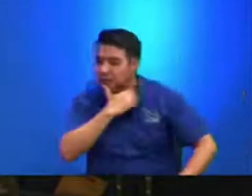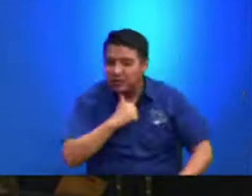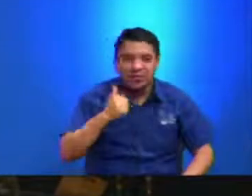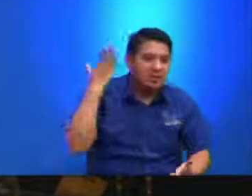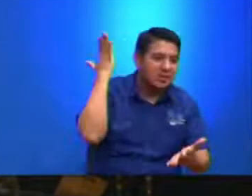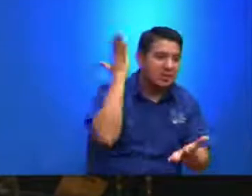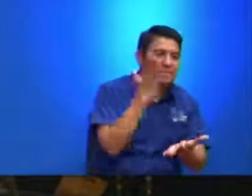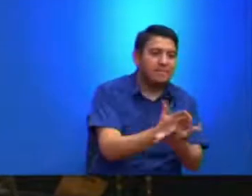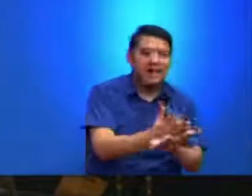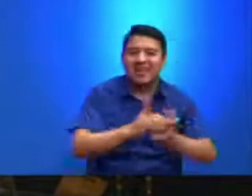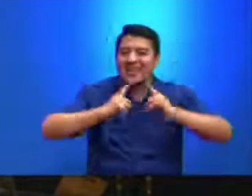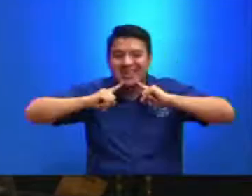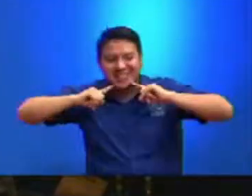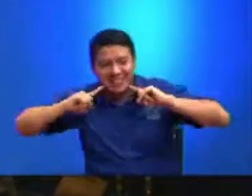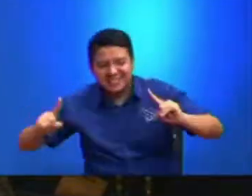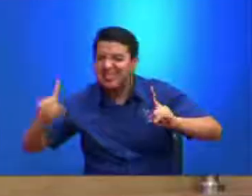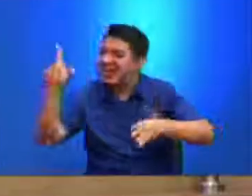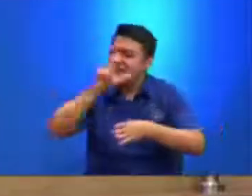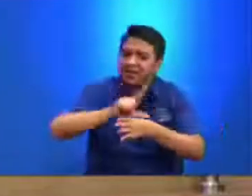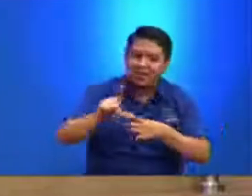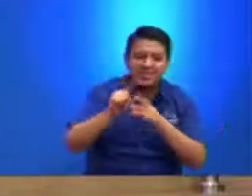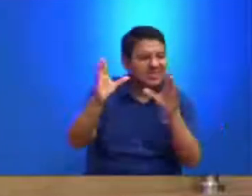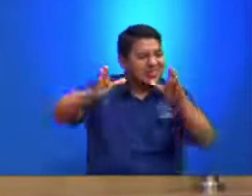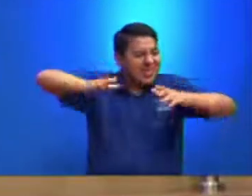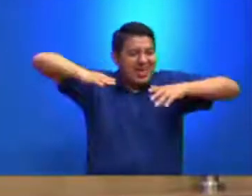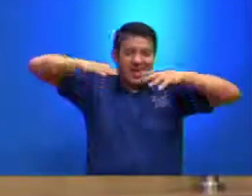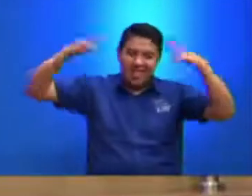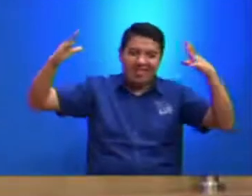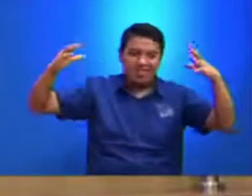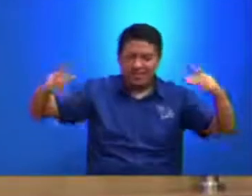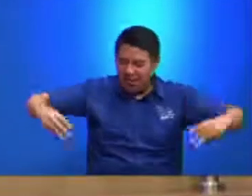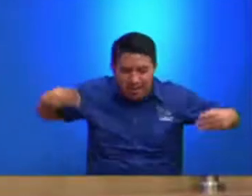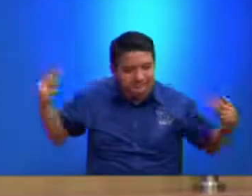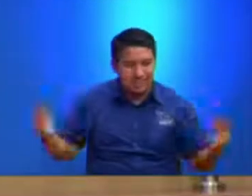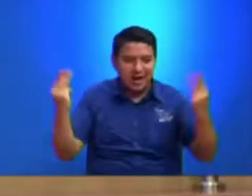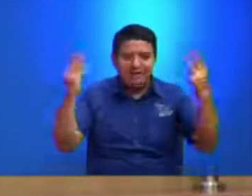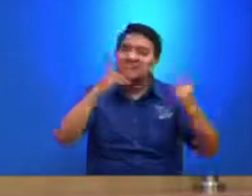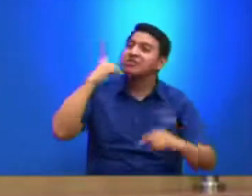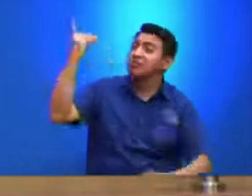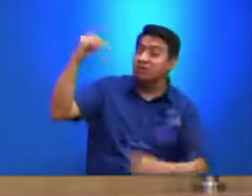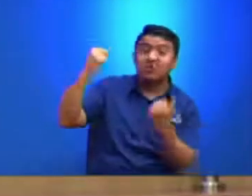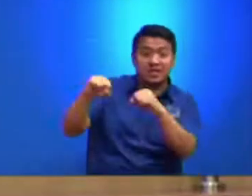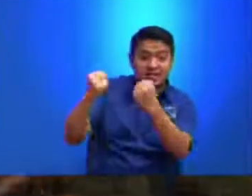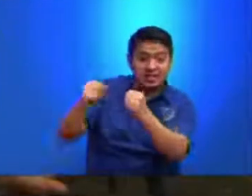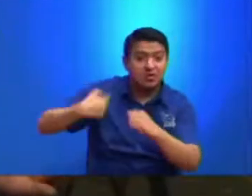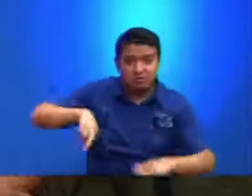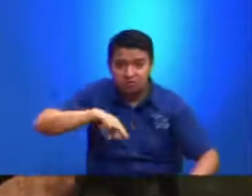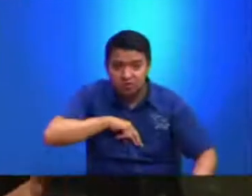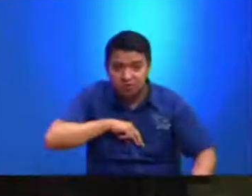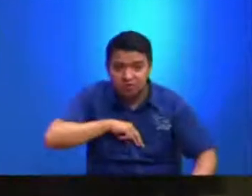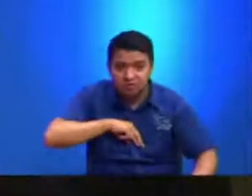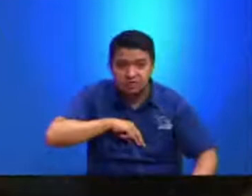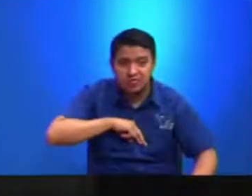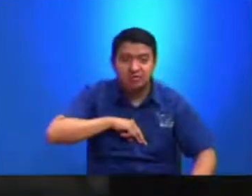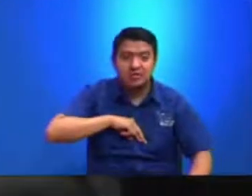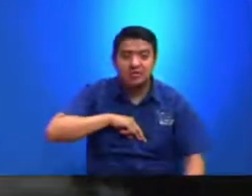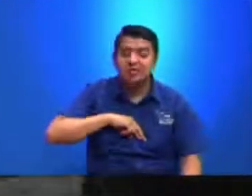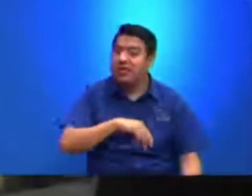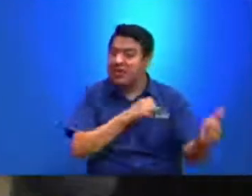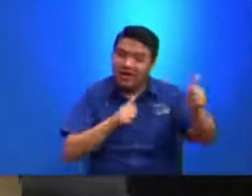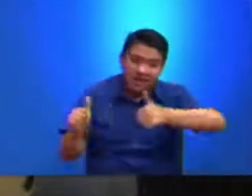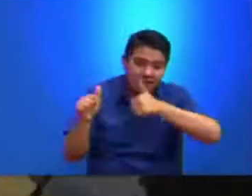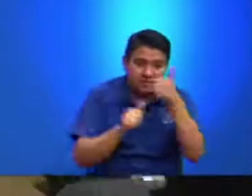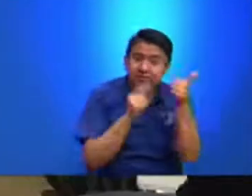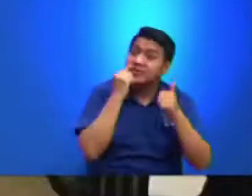de decir las grandes cosas y maravillas que Dios ha hecho en nosotros. Y cuando alabamos al